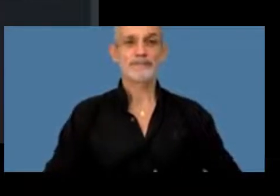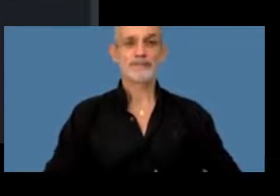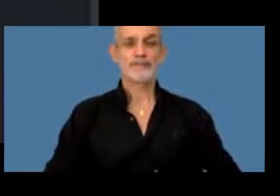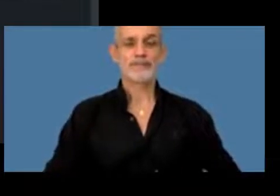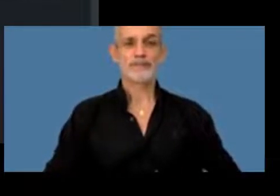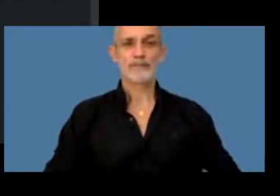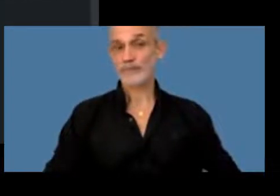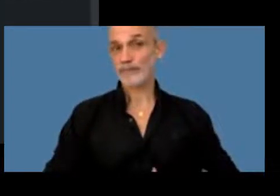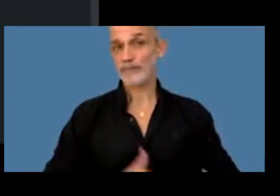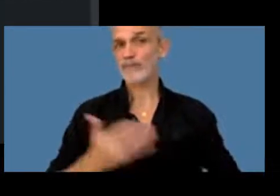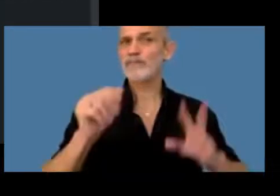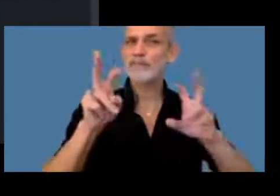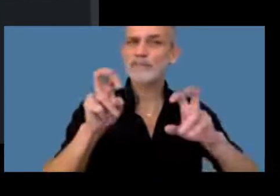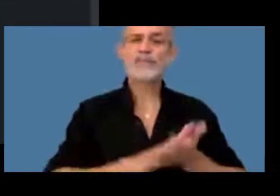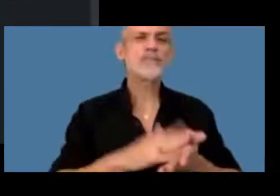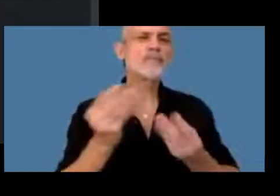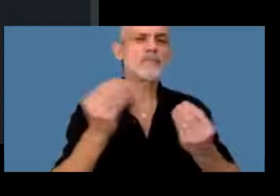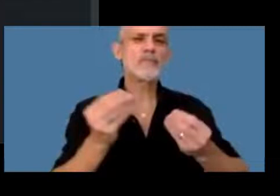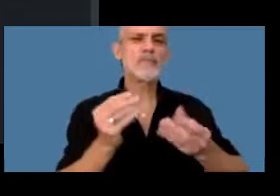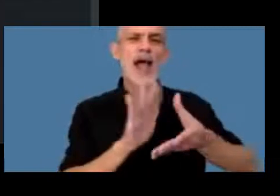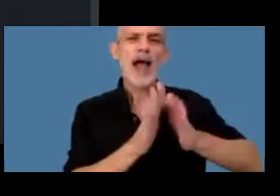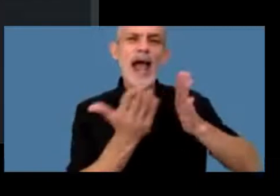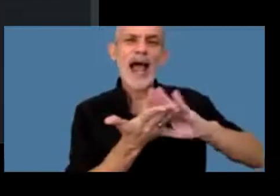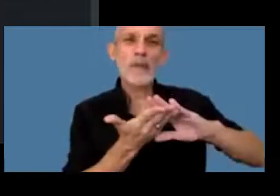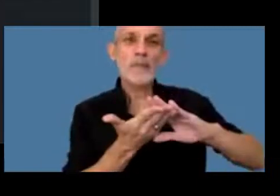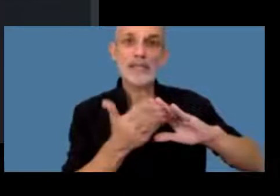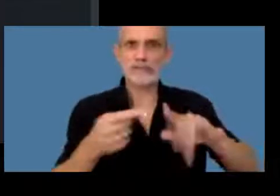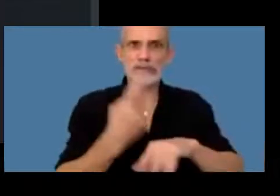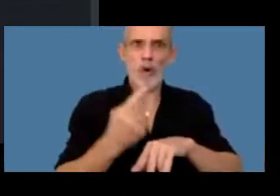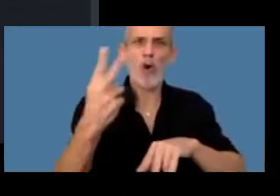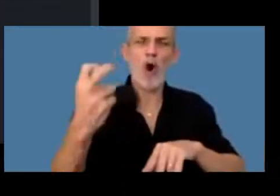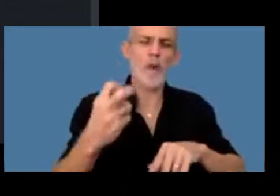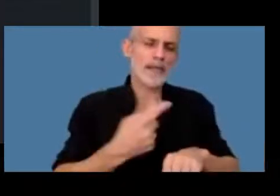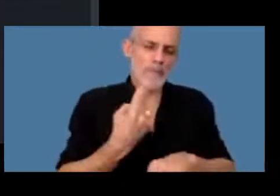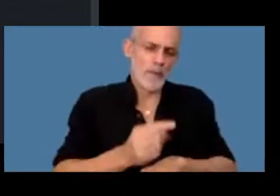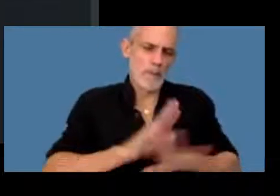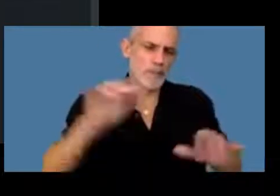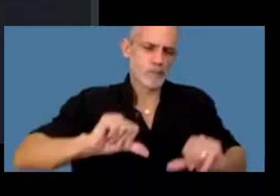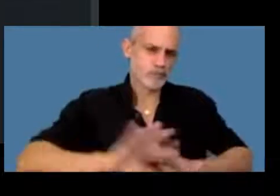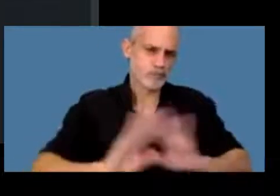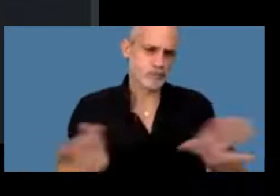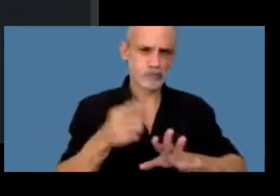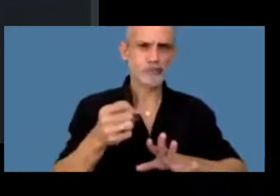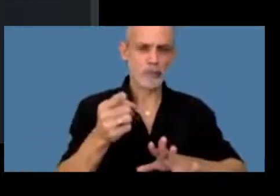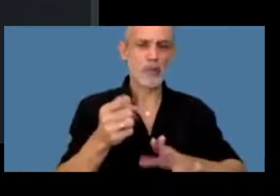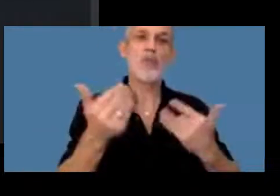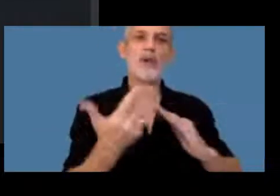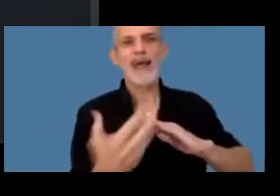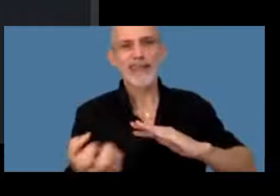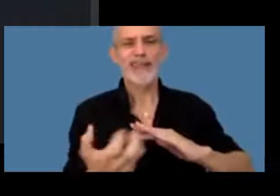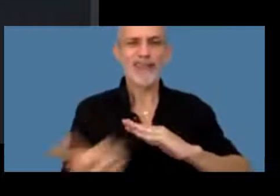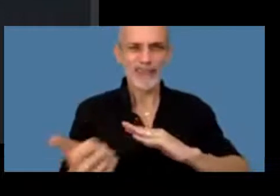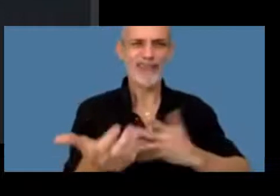Está el tema de la carpeta de los incobrables, que es la única provisión impositiva en el impuesto a las ganancias que se acepta deducir, digamos, ¿no? Y acá se puede trabajar